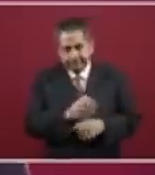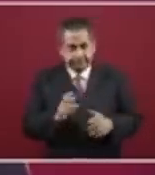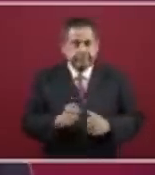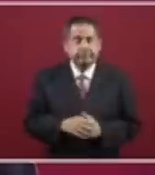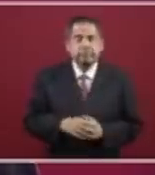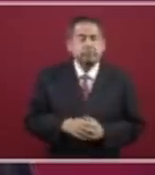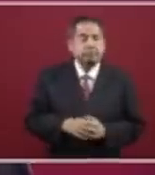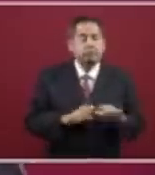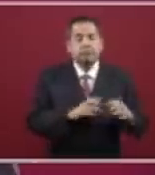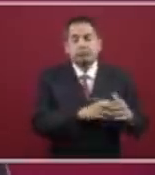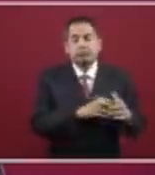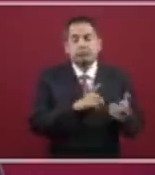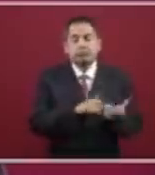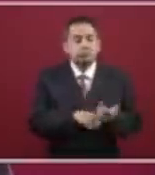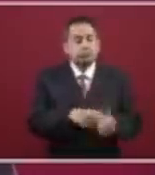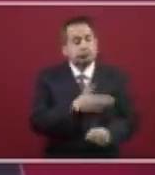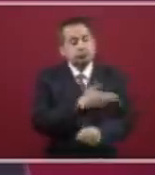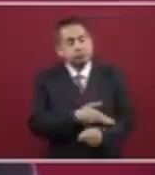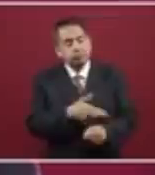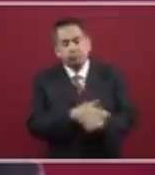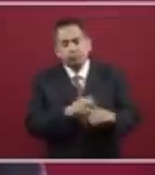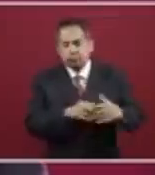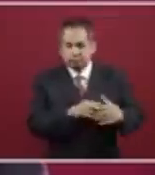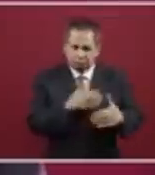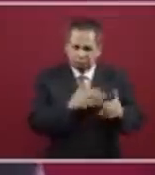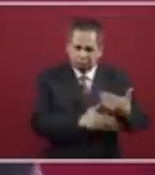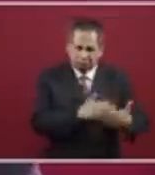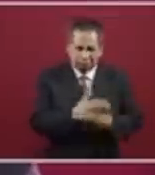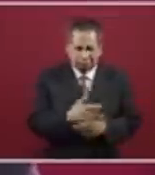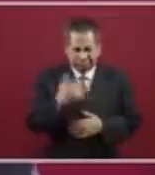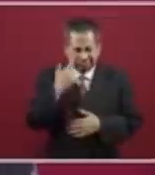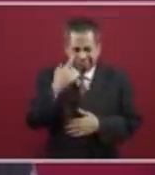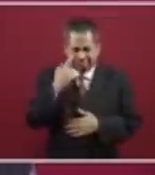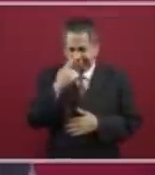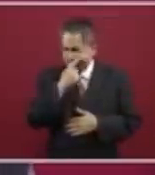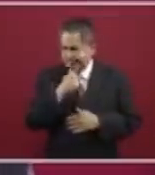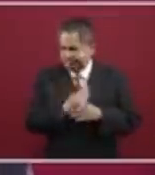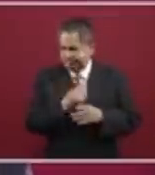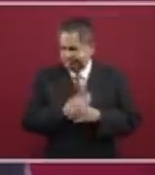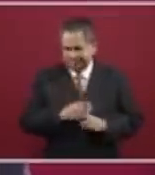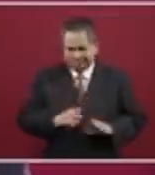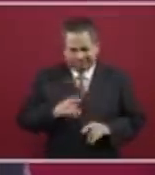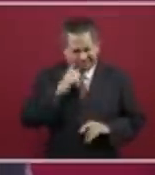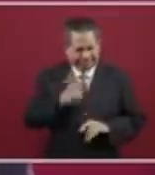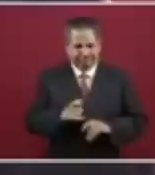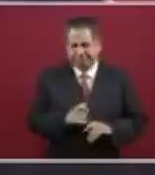pues tenía un procedimiento muy peculiar antes.